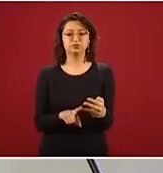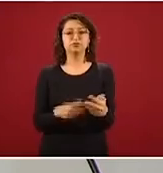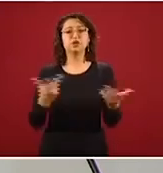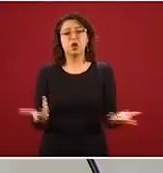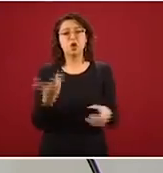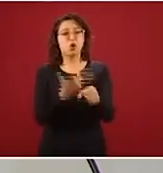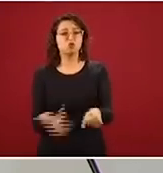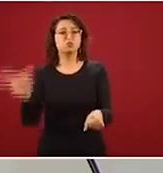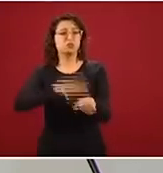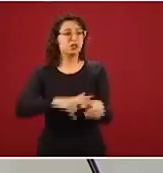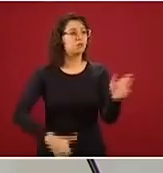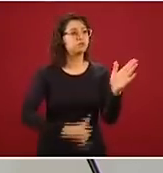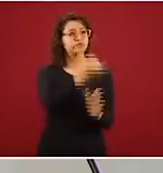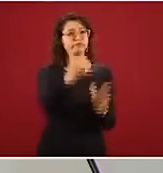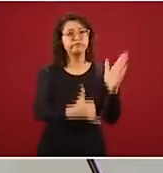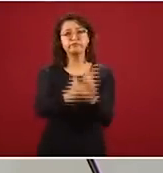construían hospitales